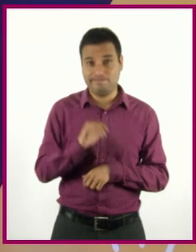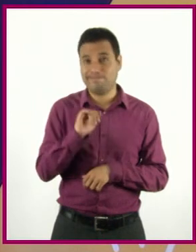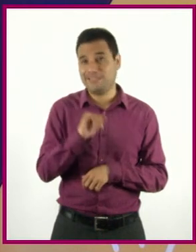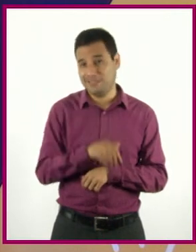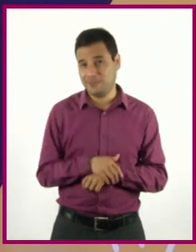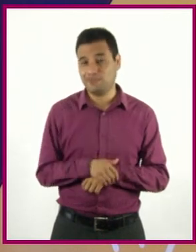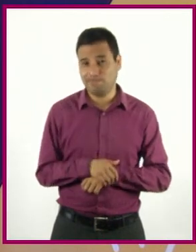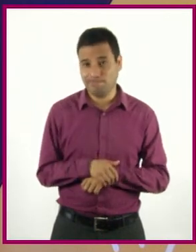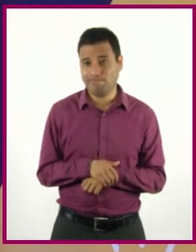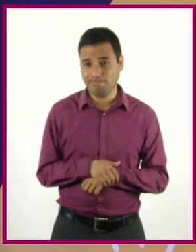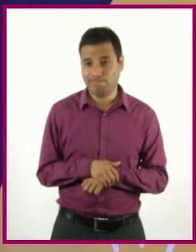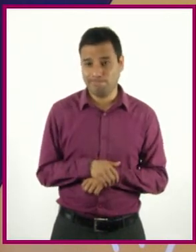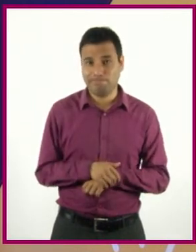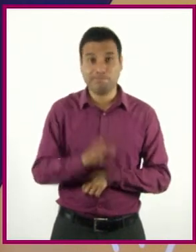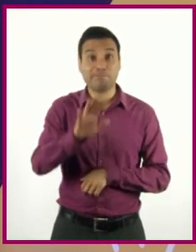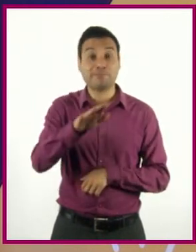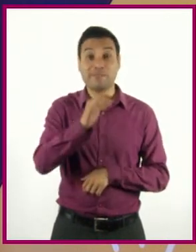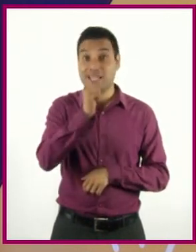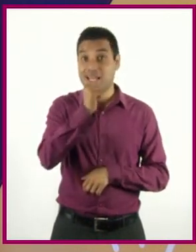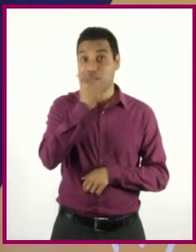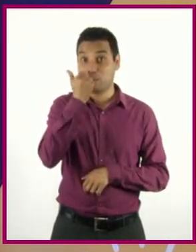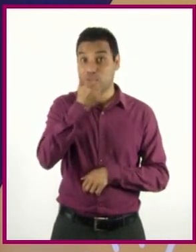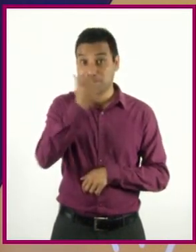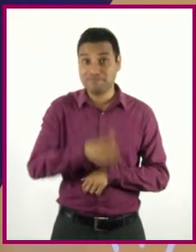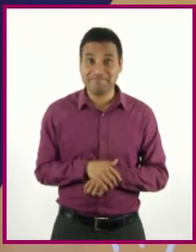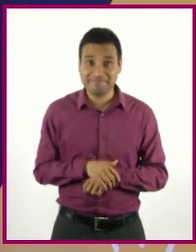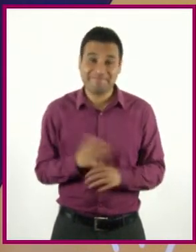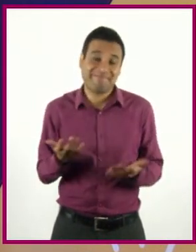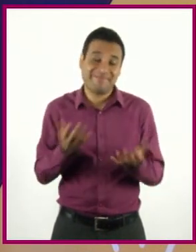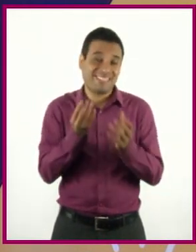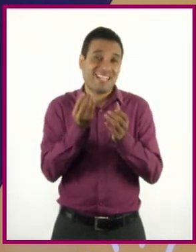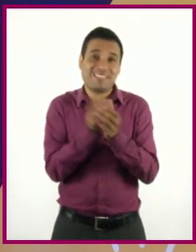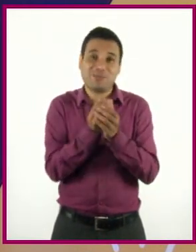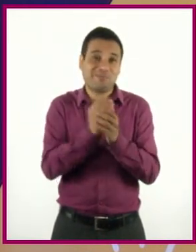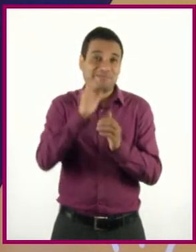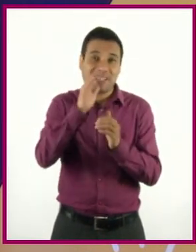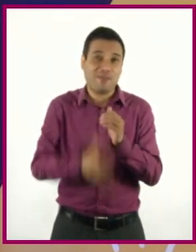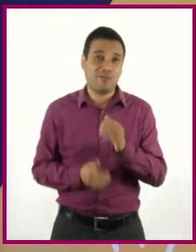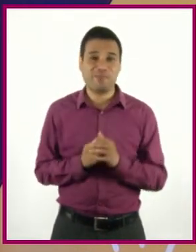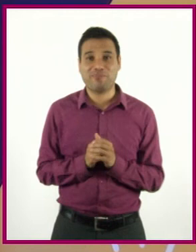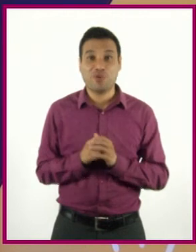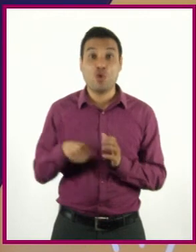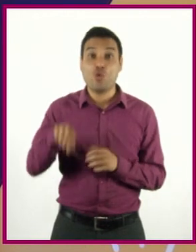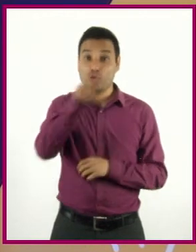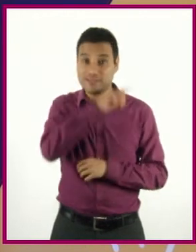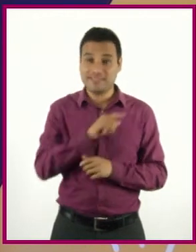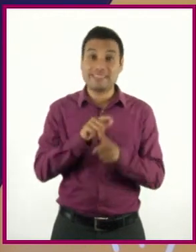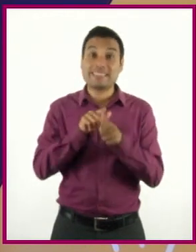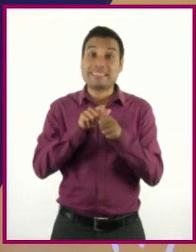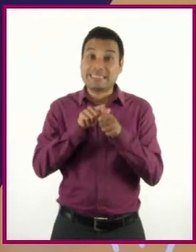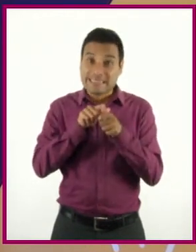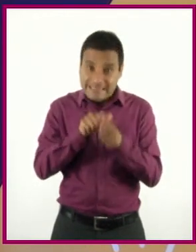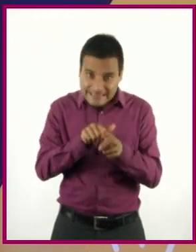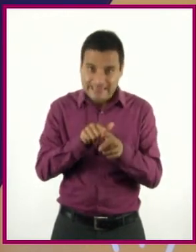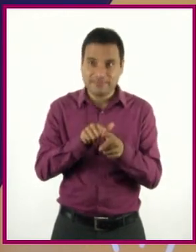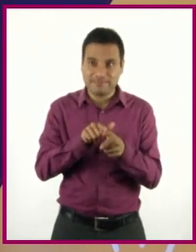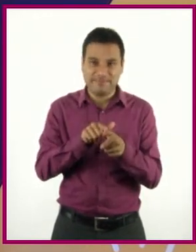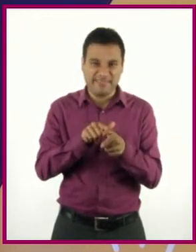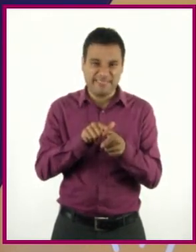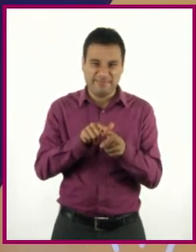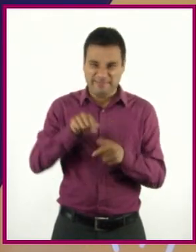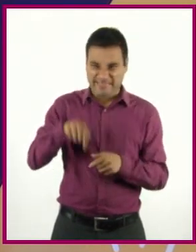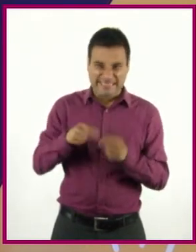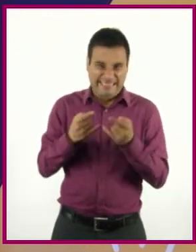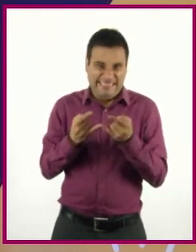a dudas. Alumnas y alumnos, de esta manera concluimos esta sesión. Les invitamos a que compartan con sus familiares acerca de lo